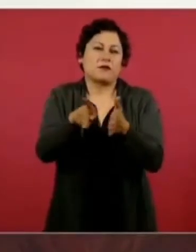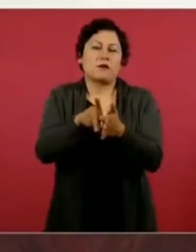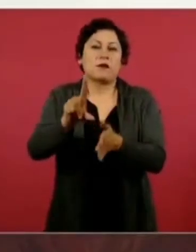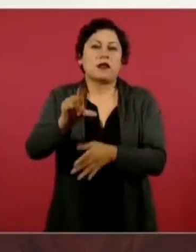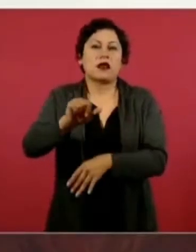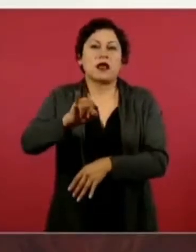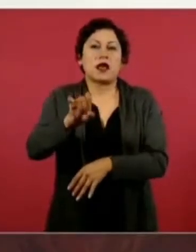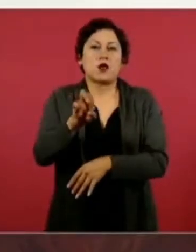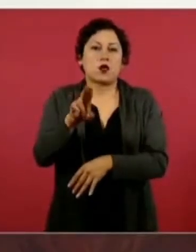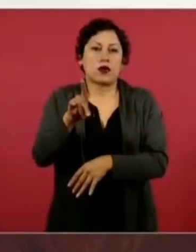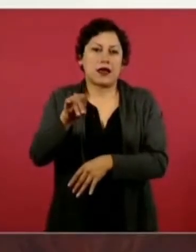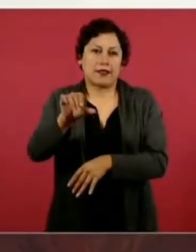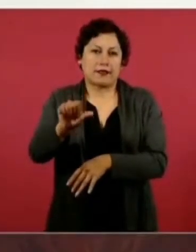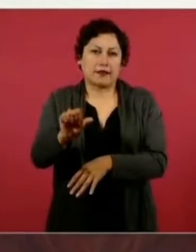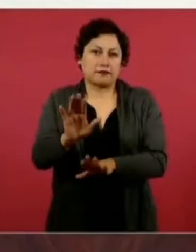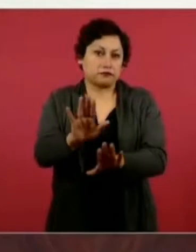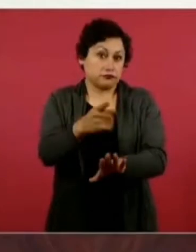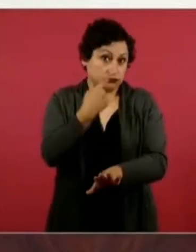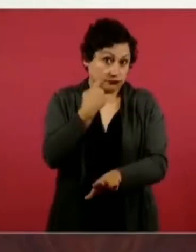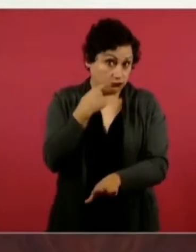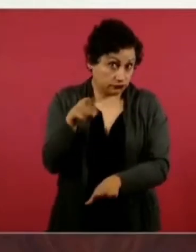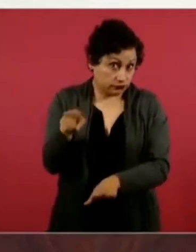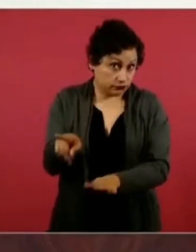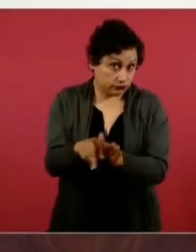mejor periódico de México,